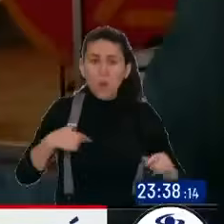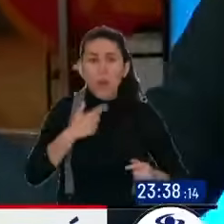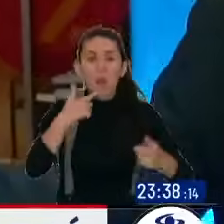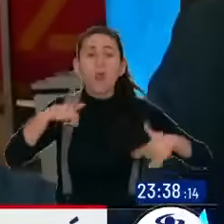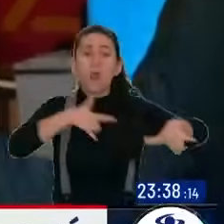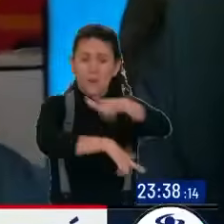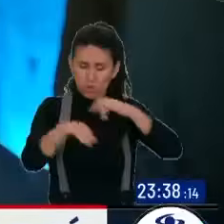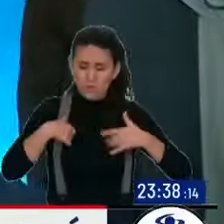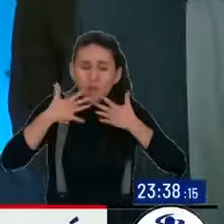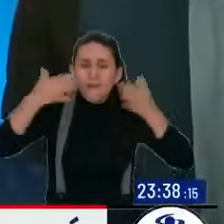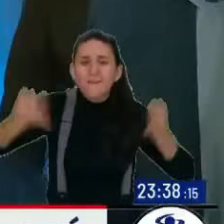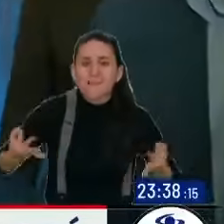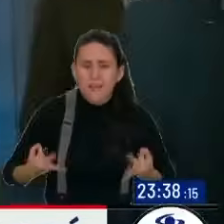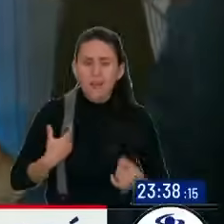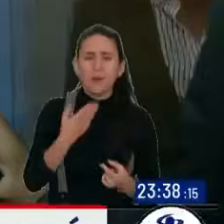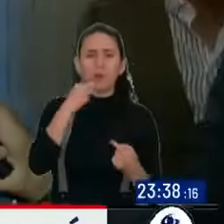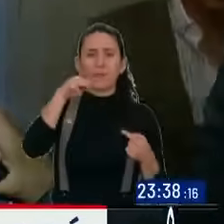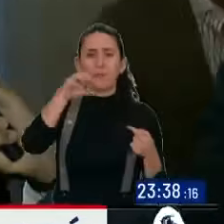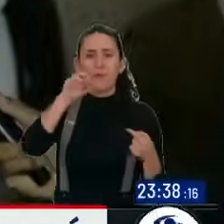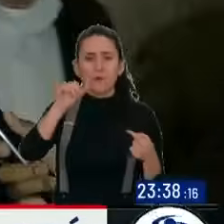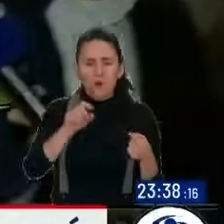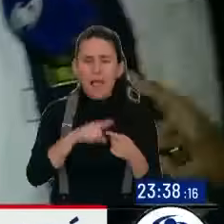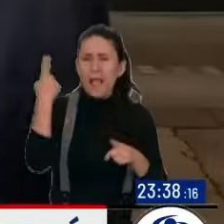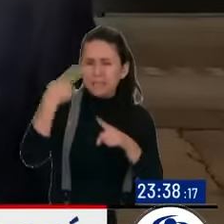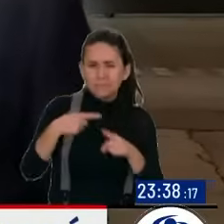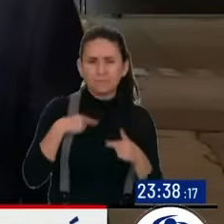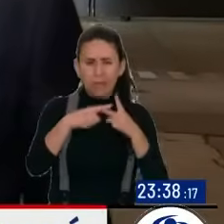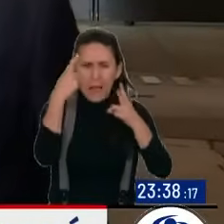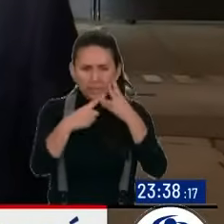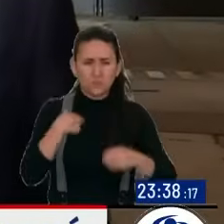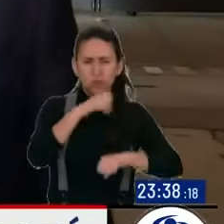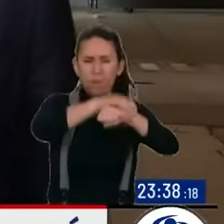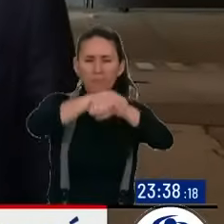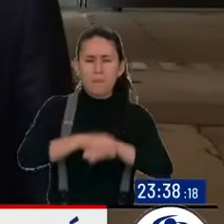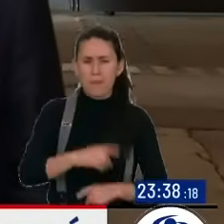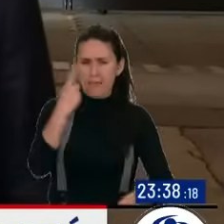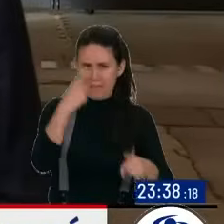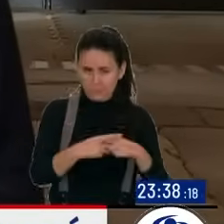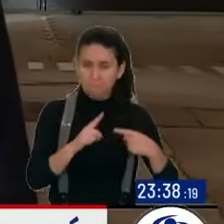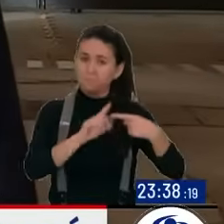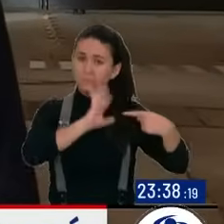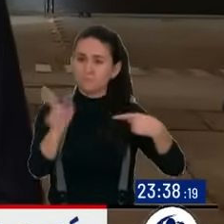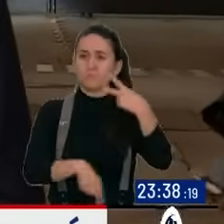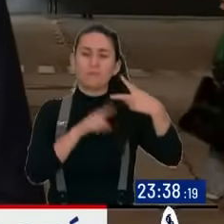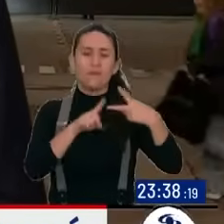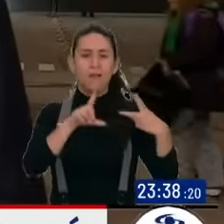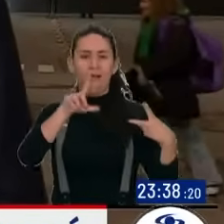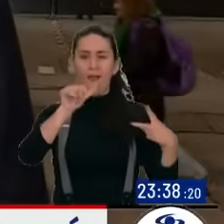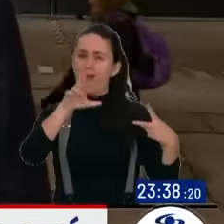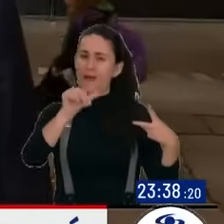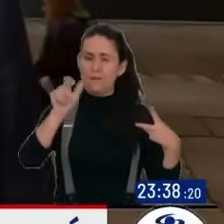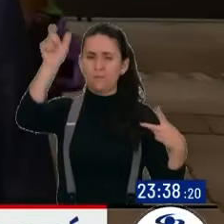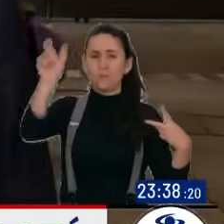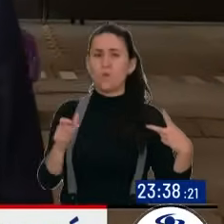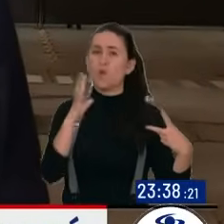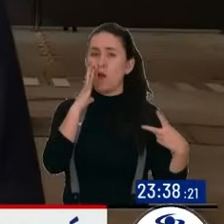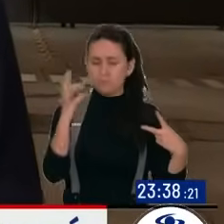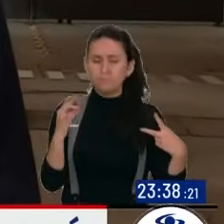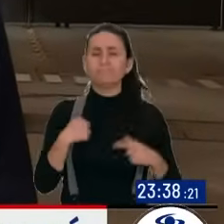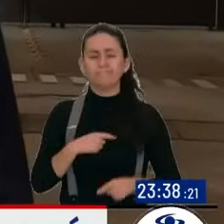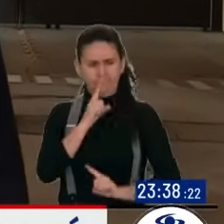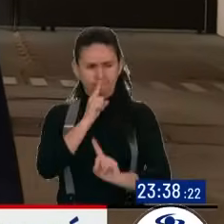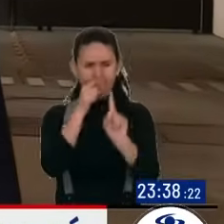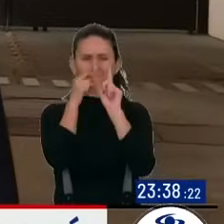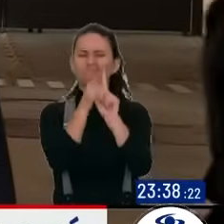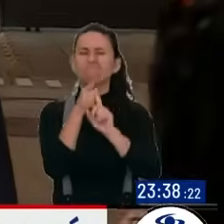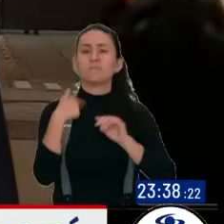de los hechos. Mono Jojoy, Raúl Reyes, cuchillos. Luego llegó a Caracol Televisión Rodrigo Lara Restrepo. Dijo que su objetivo es